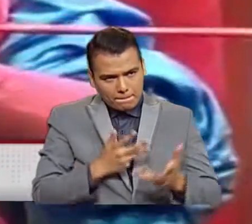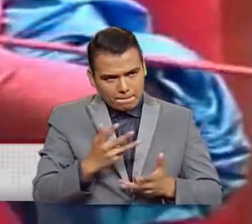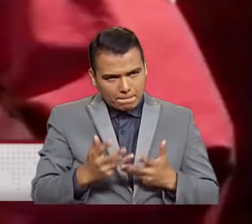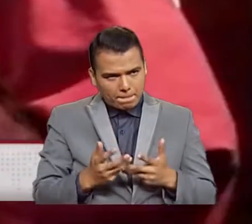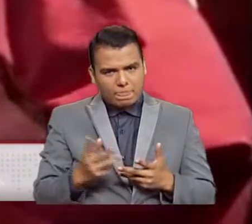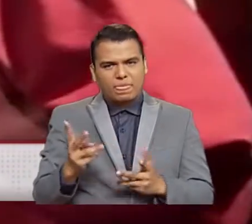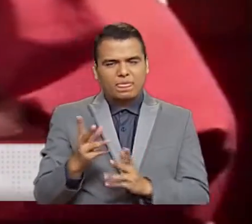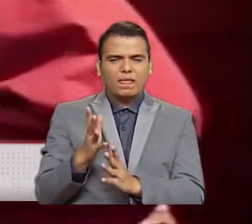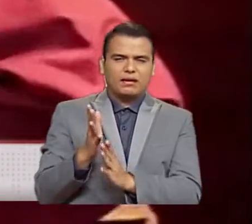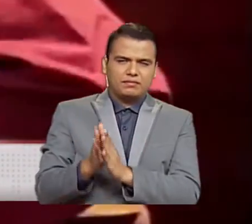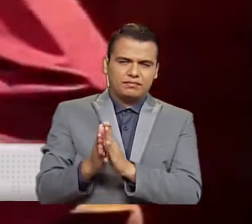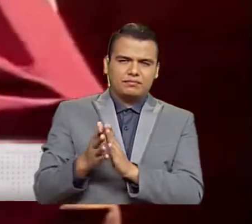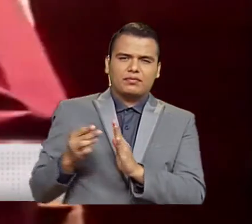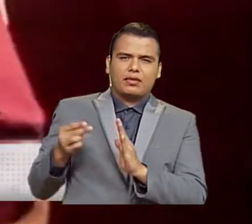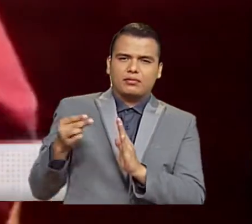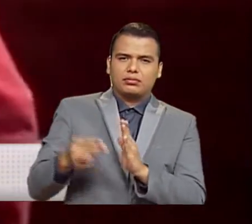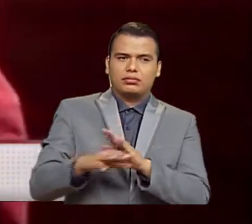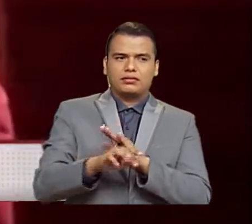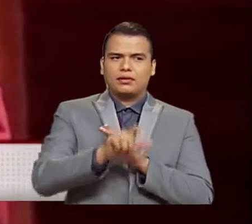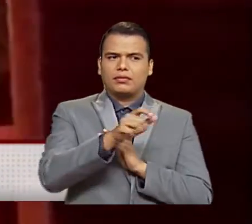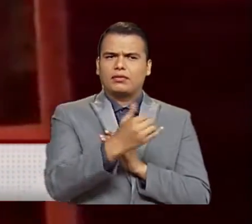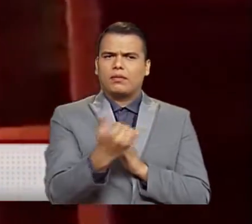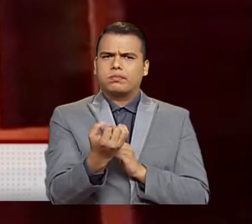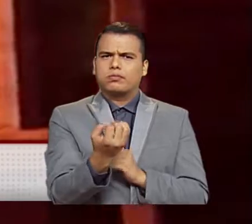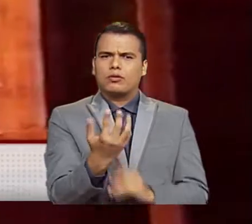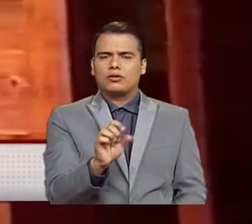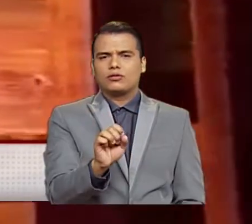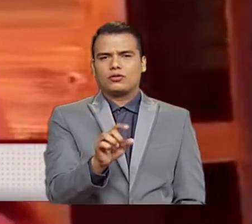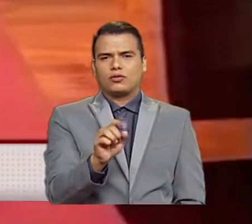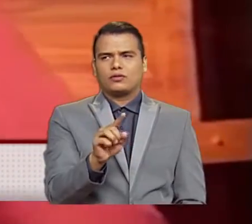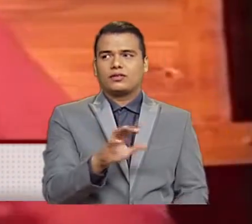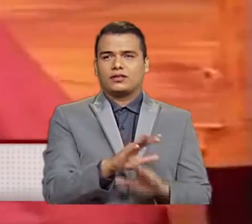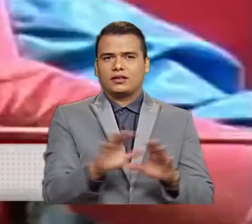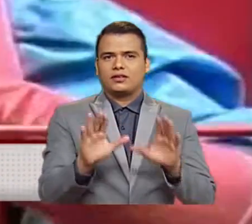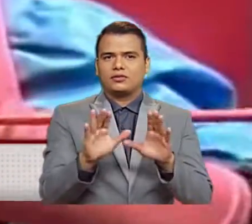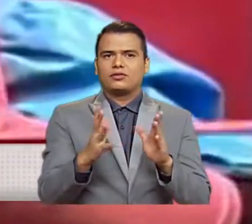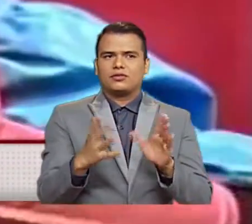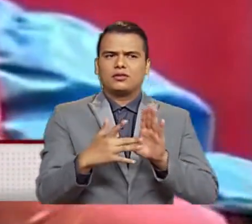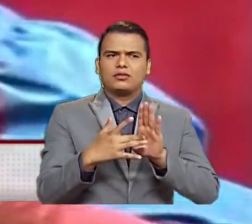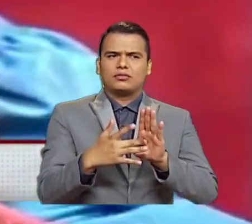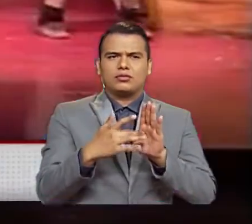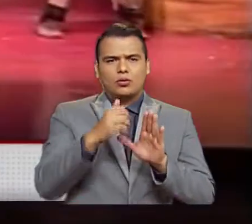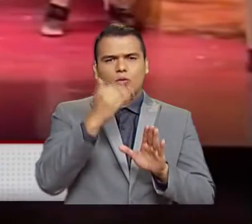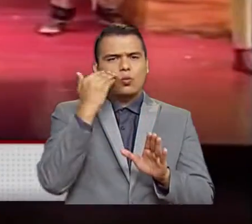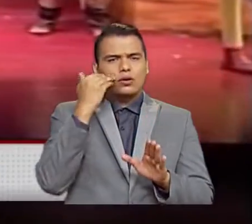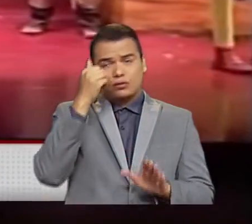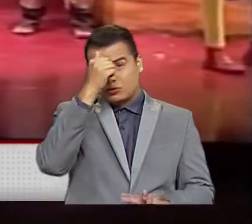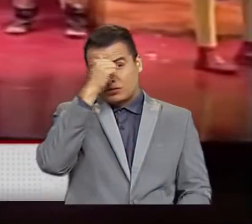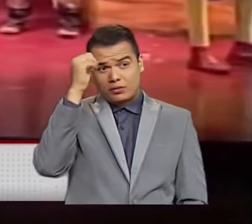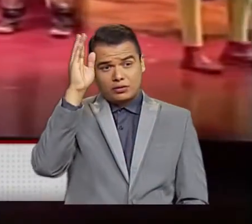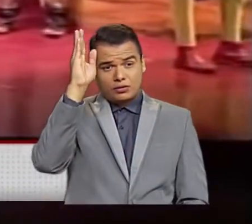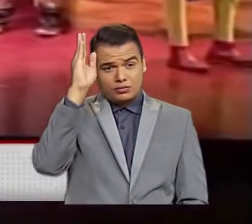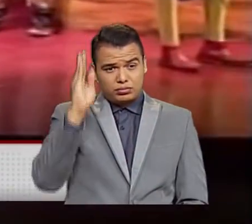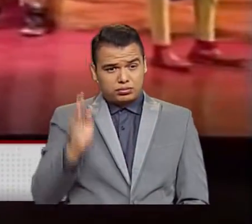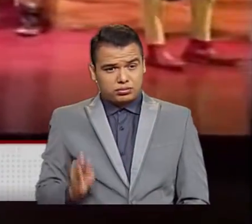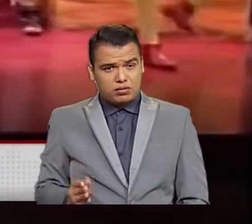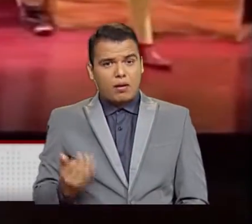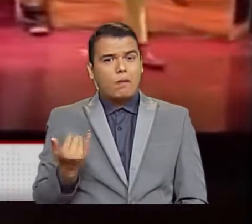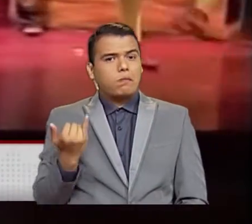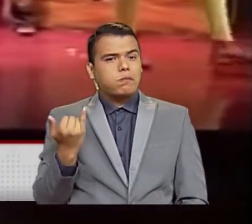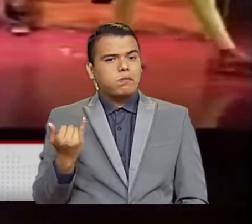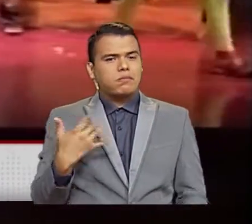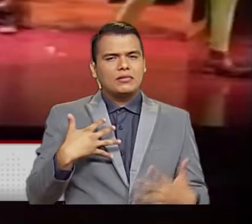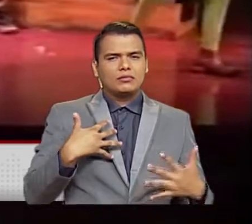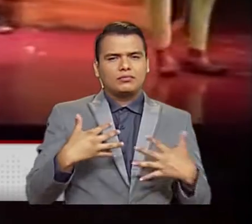estos dos personajes en medio de esto. Con 11 actores en escena, esta obra se presentará todos los domingos familiares del mes de septiembre en